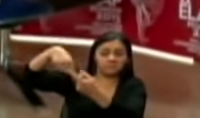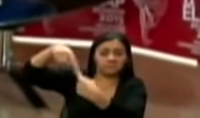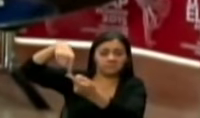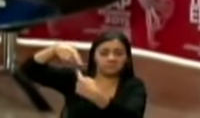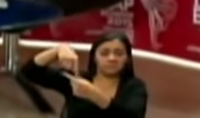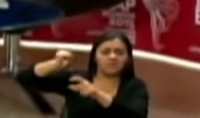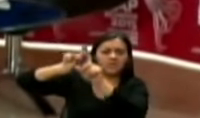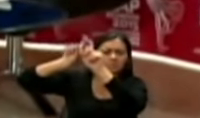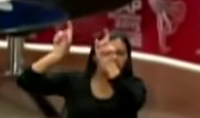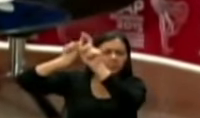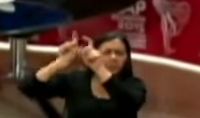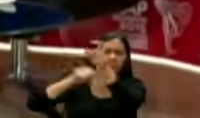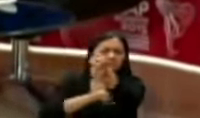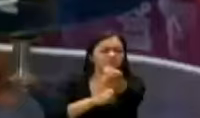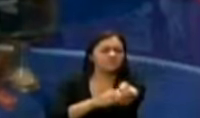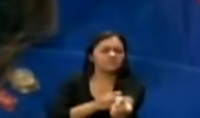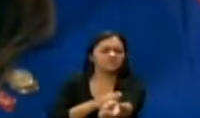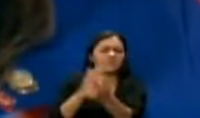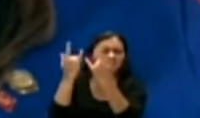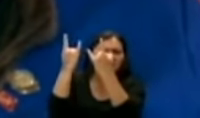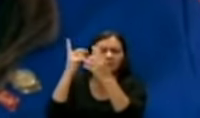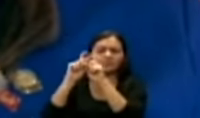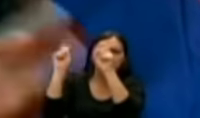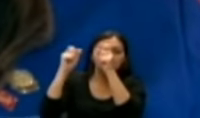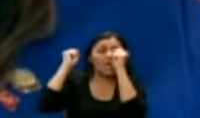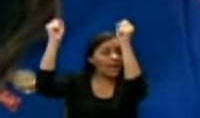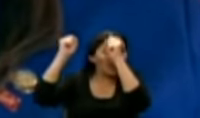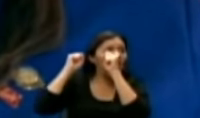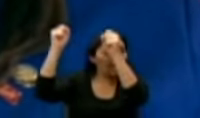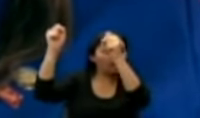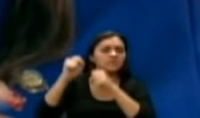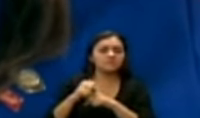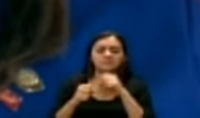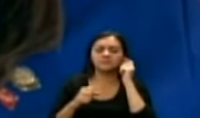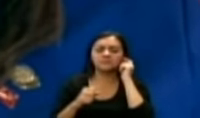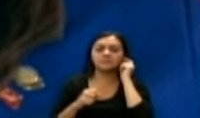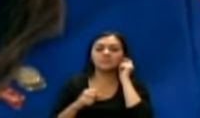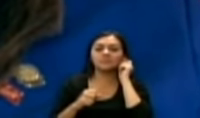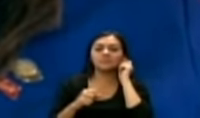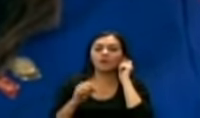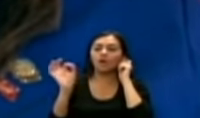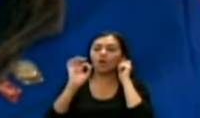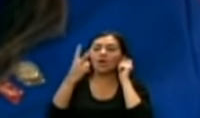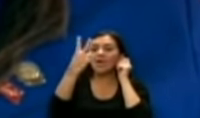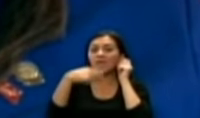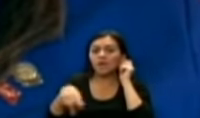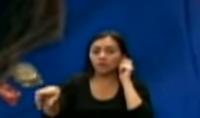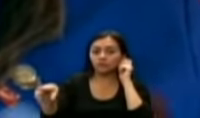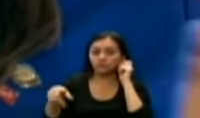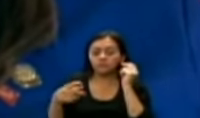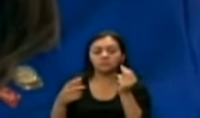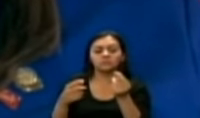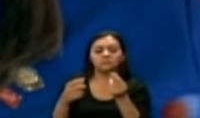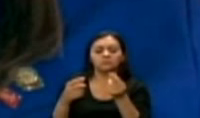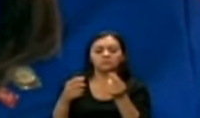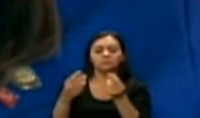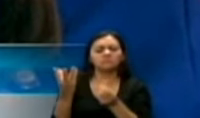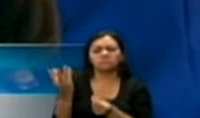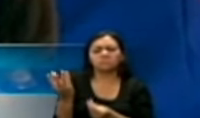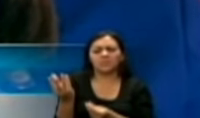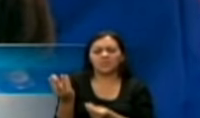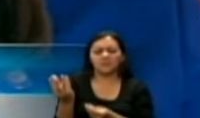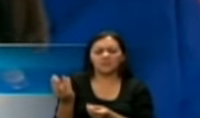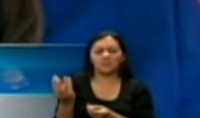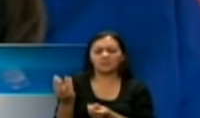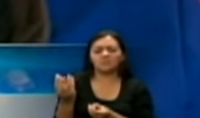muchos empresarios en estas movilizaciones, o hijos de ellos, es pequeña, comparada con